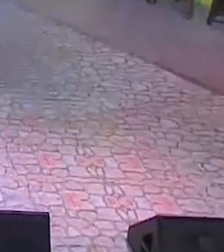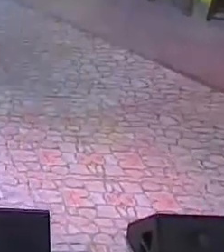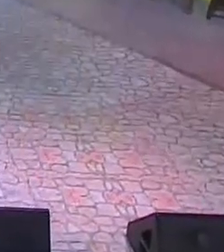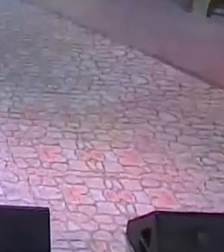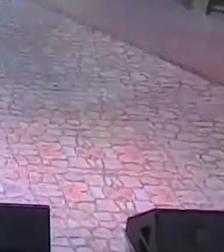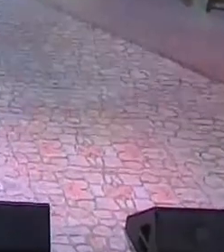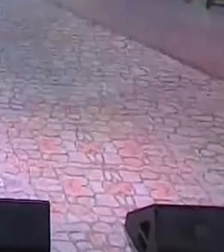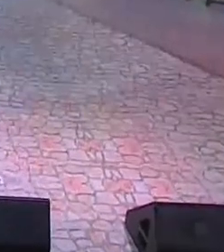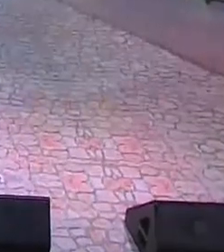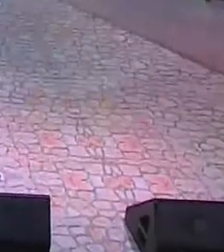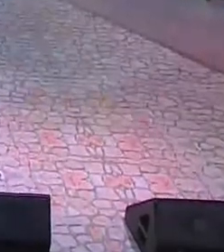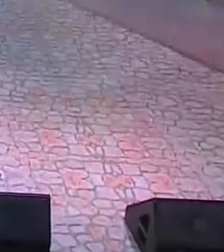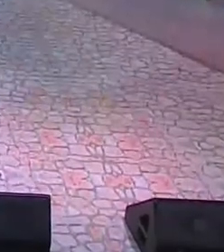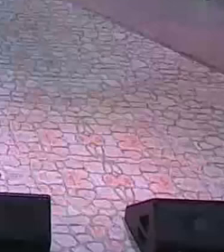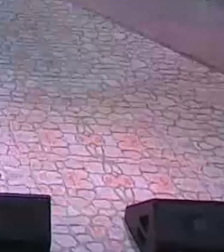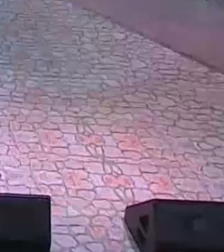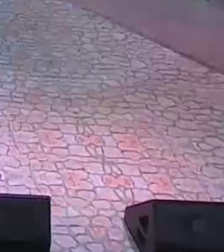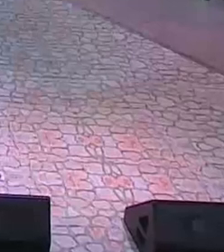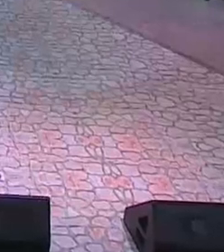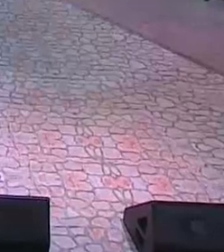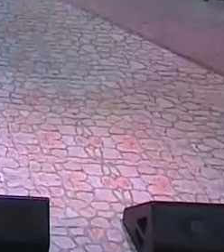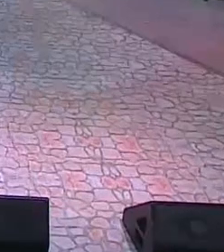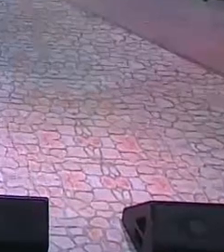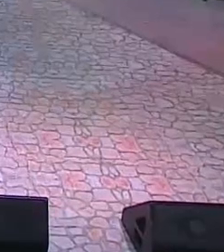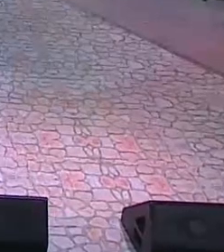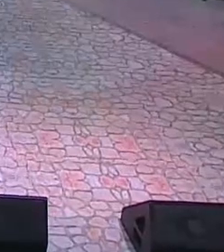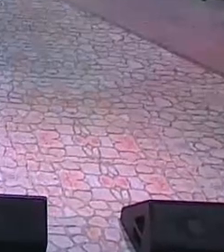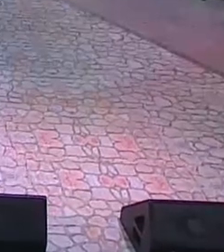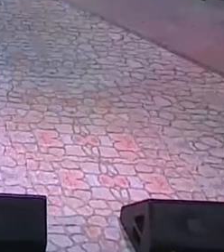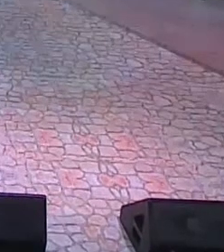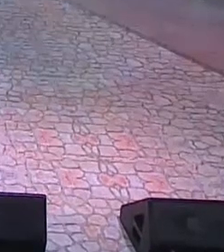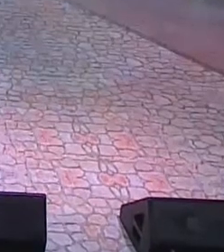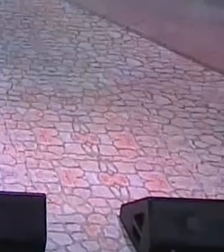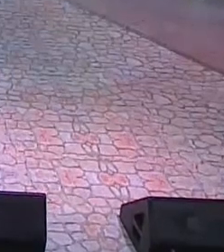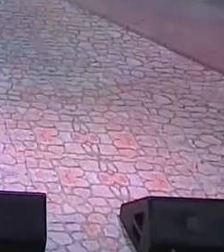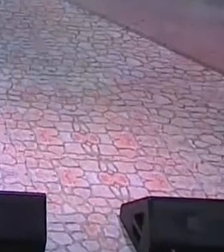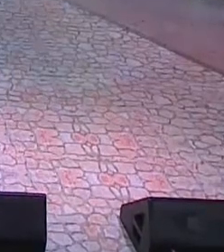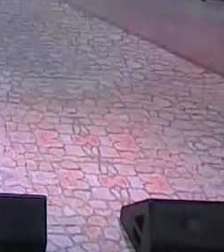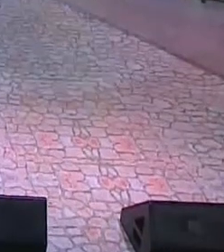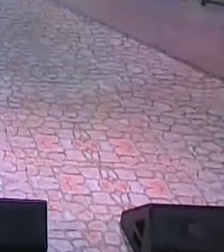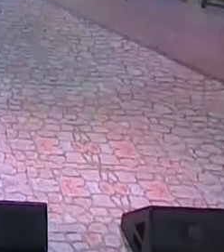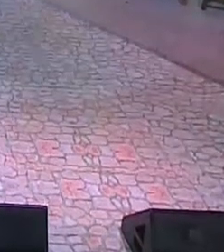impuesto. Llamamos a la fiera y al trovador Alacrán, la fiera y Alacrán para el tema impuesto.